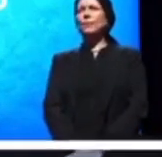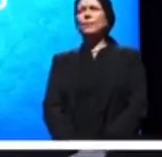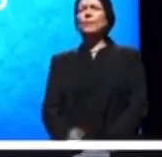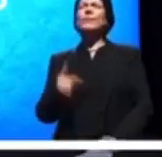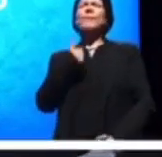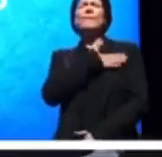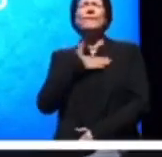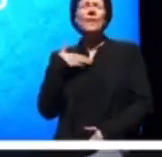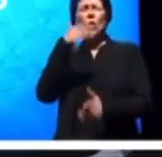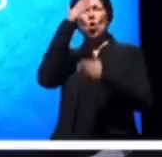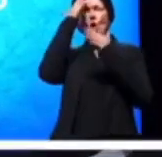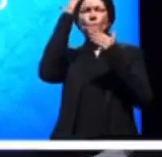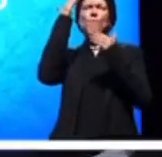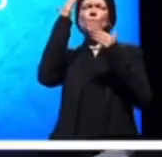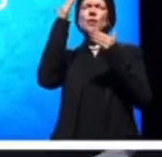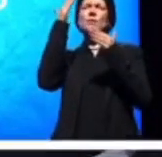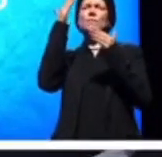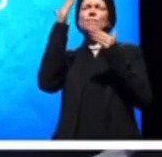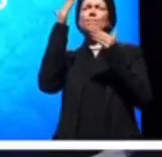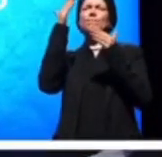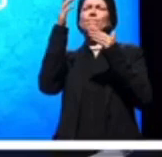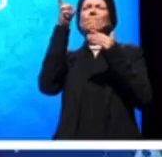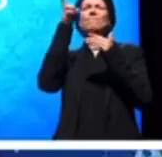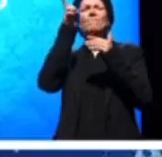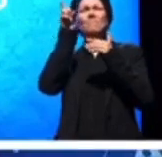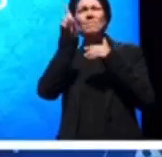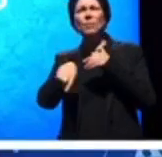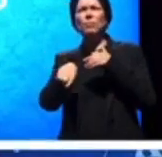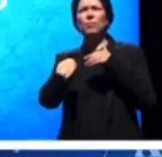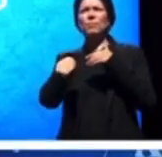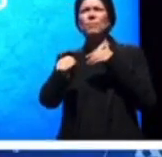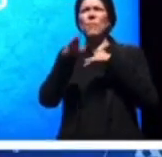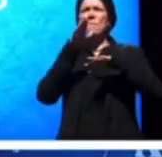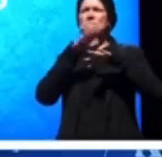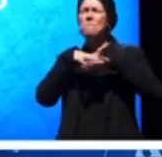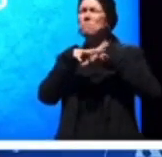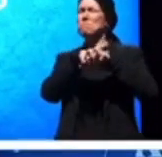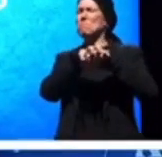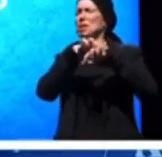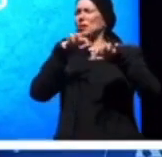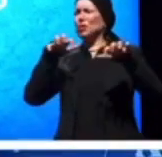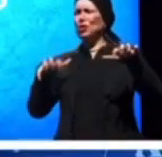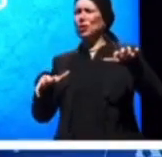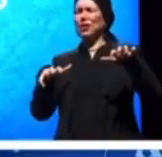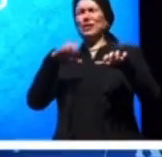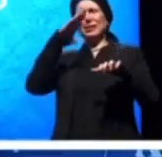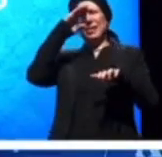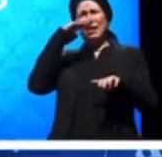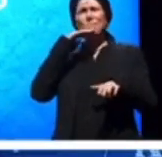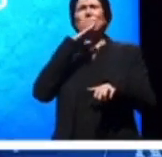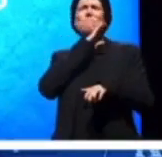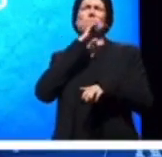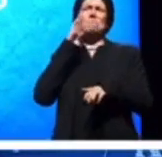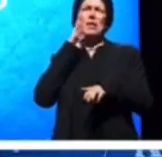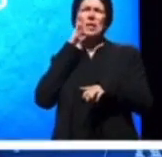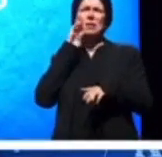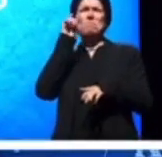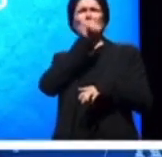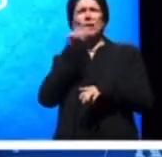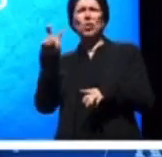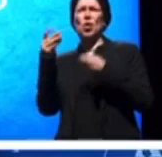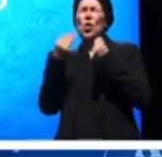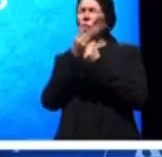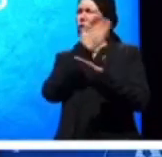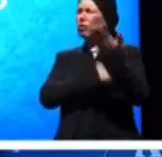Quiero que este homenaje lo sea también para la inmensa mayoría de padres y madres de personas con